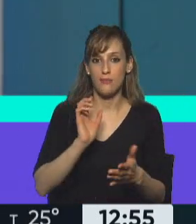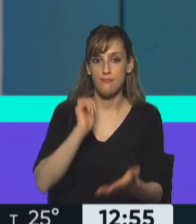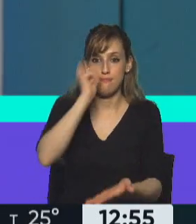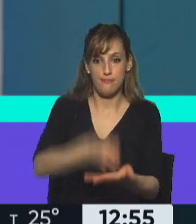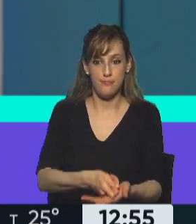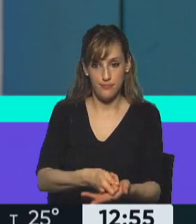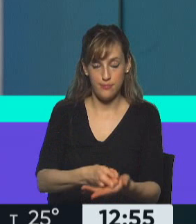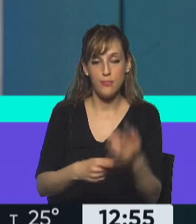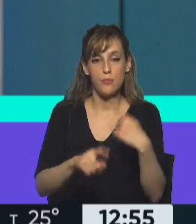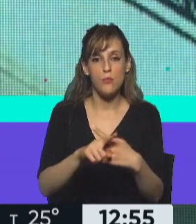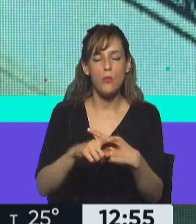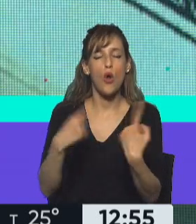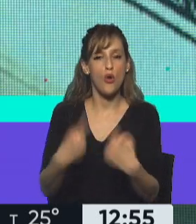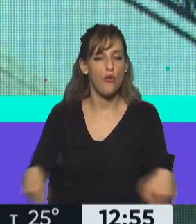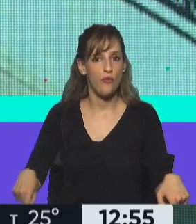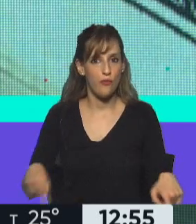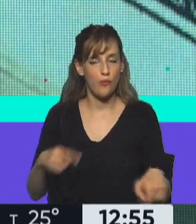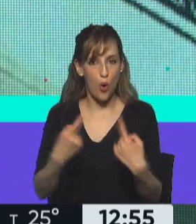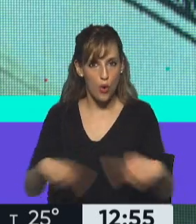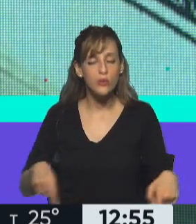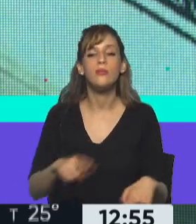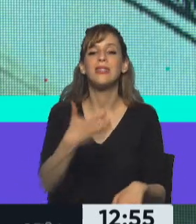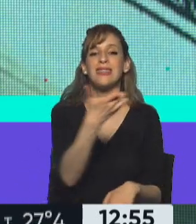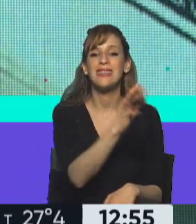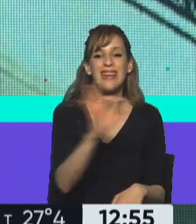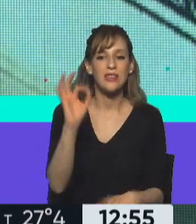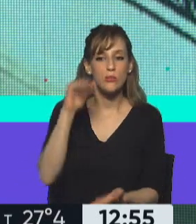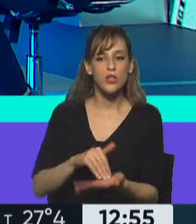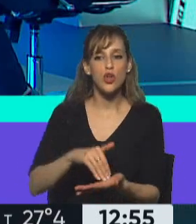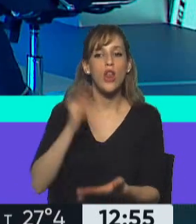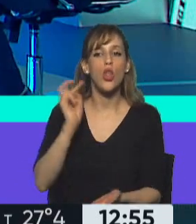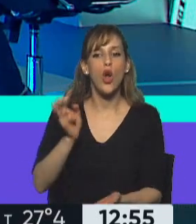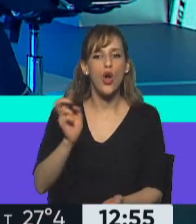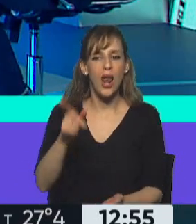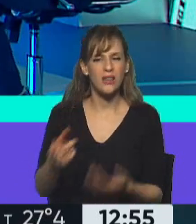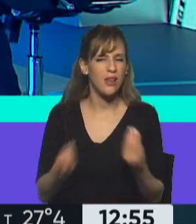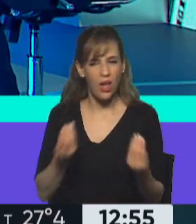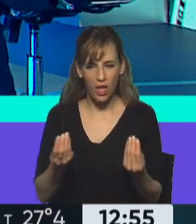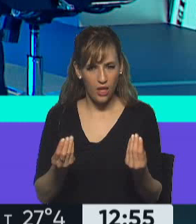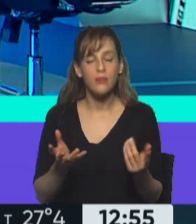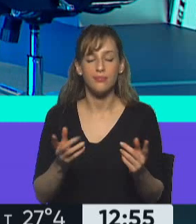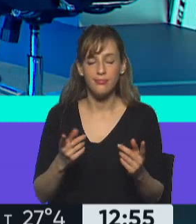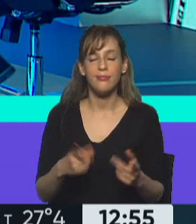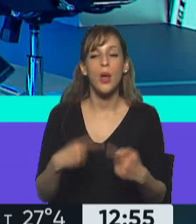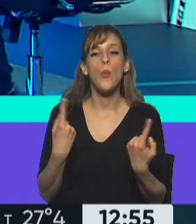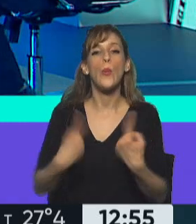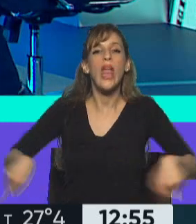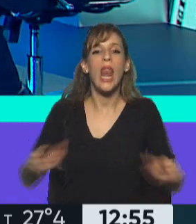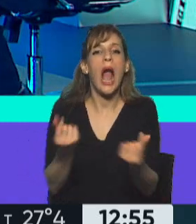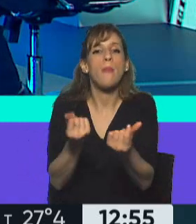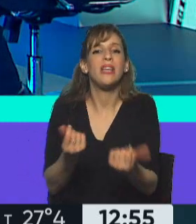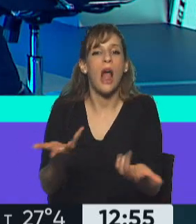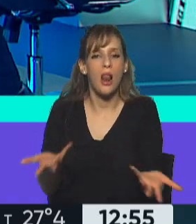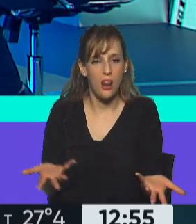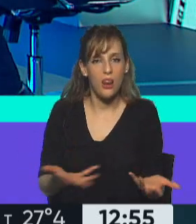al financiamiento del servicio. Claro, ¿qué significan ese ahorro de 600 millones de dólares por mes? Bueno, significa, en el caso de los bienes de capital, financiar prácticamente